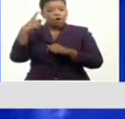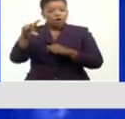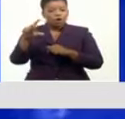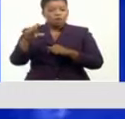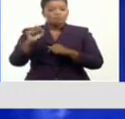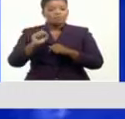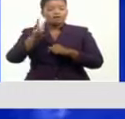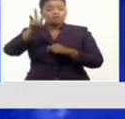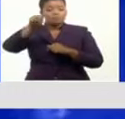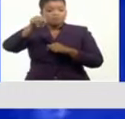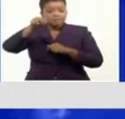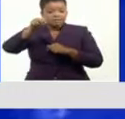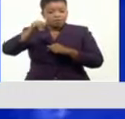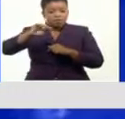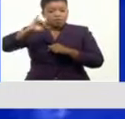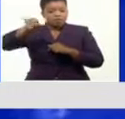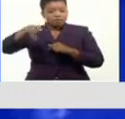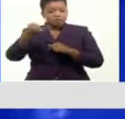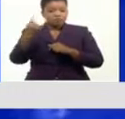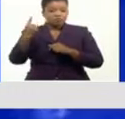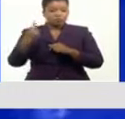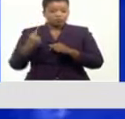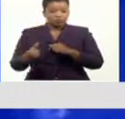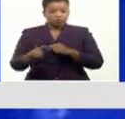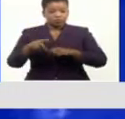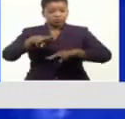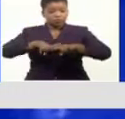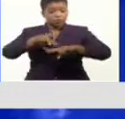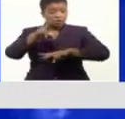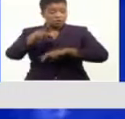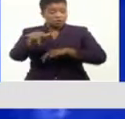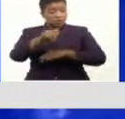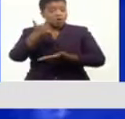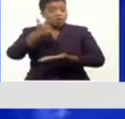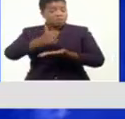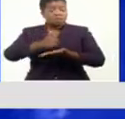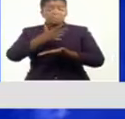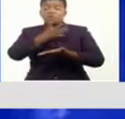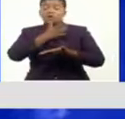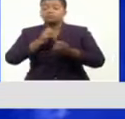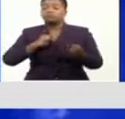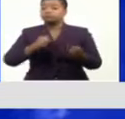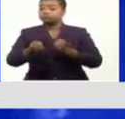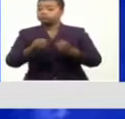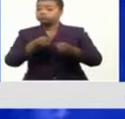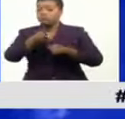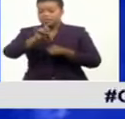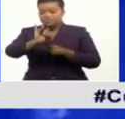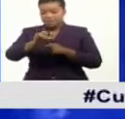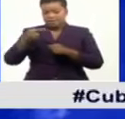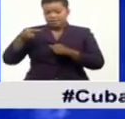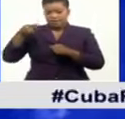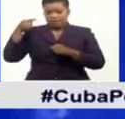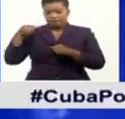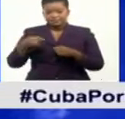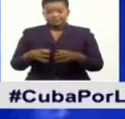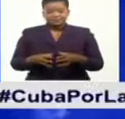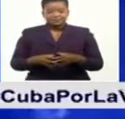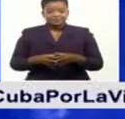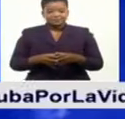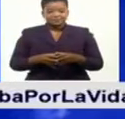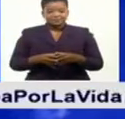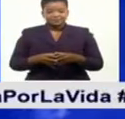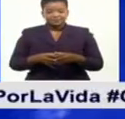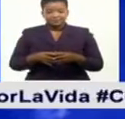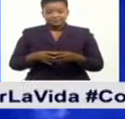uno. Holguín también controlando la transmisión, 17 casos ayer, 6 menos que el